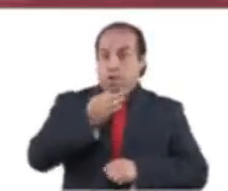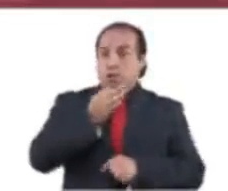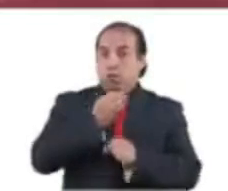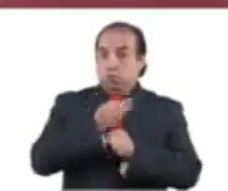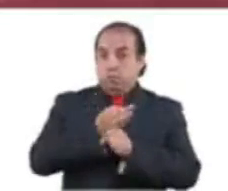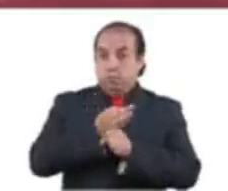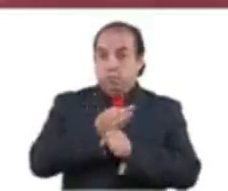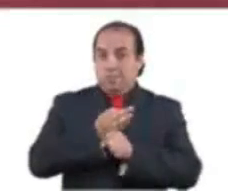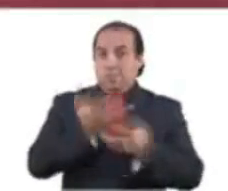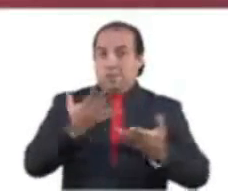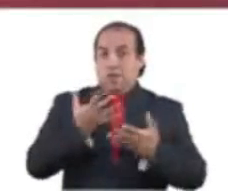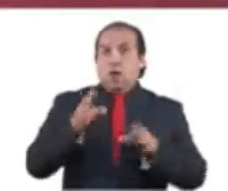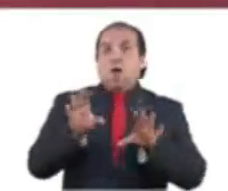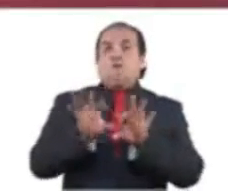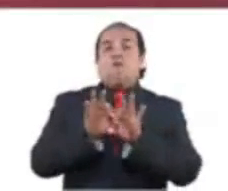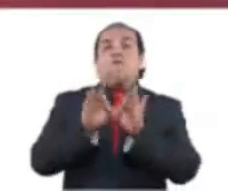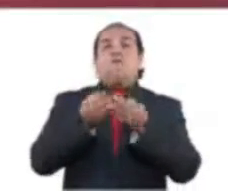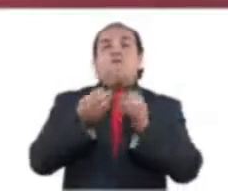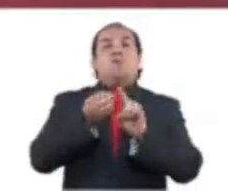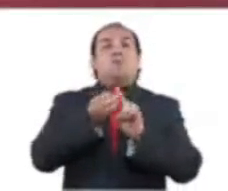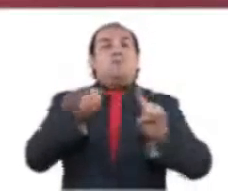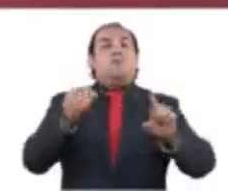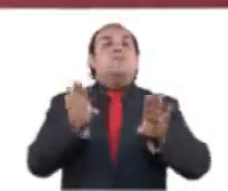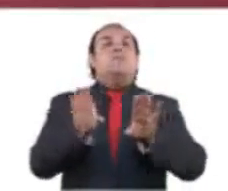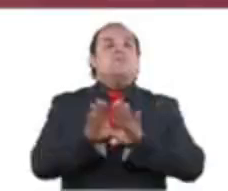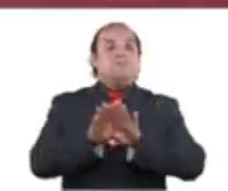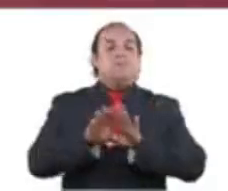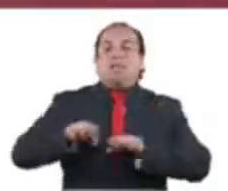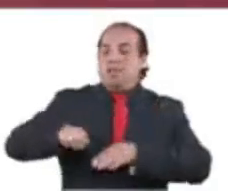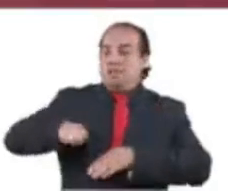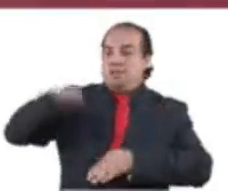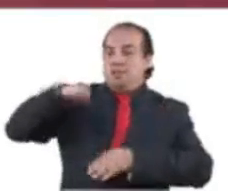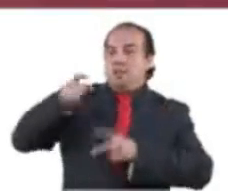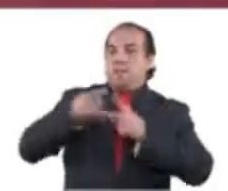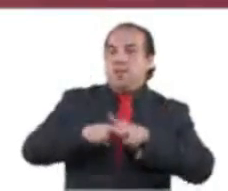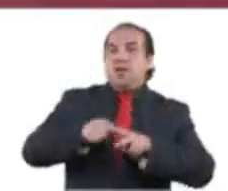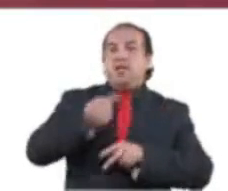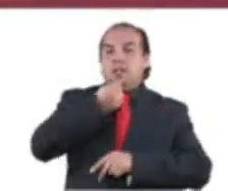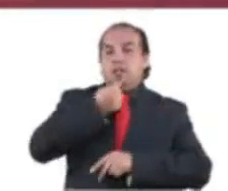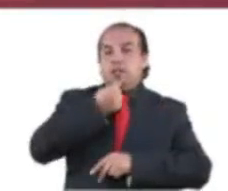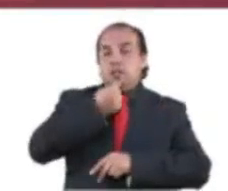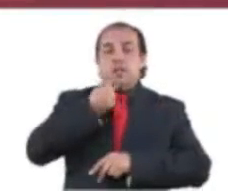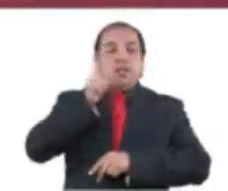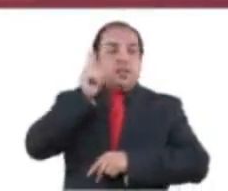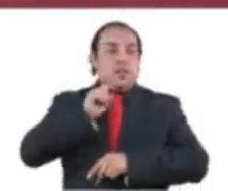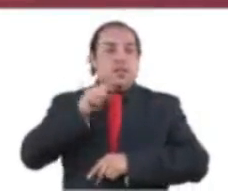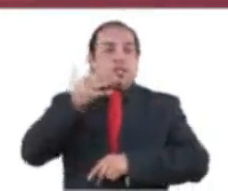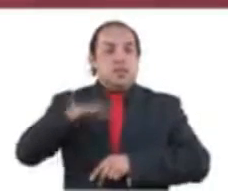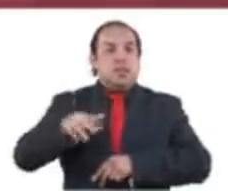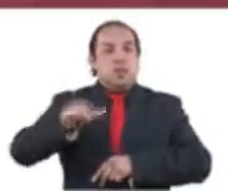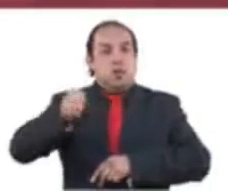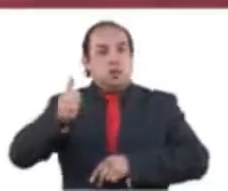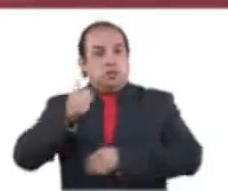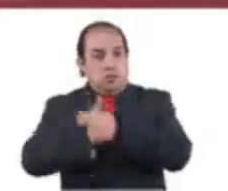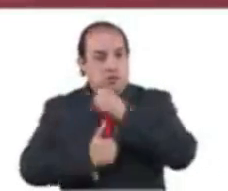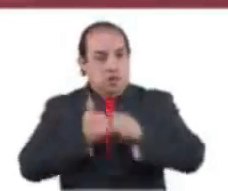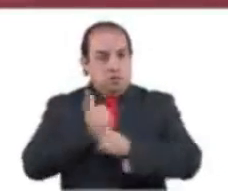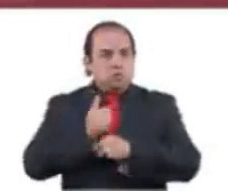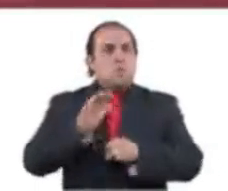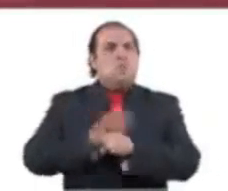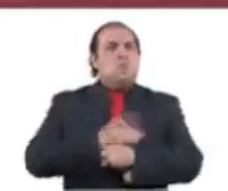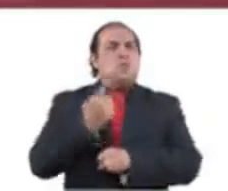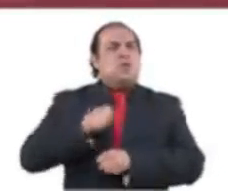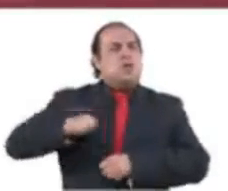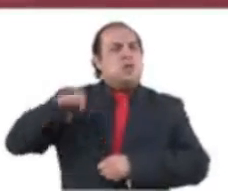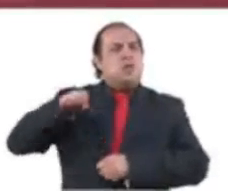a ir siendo por edades. Vamos a iniciar con los niños y niñas de 10 a 11 años. La razón de que sea por edades es porque